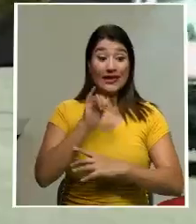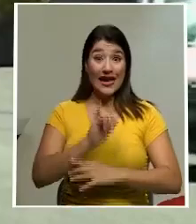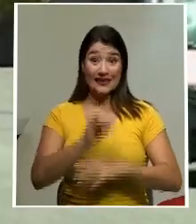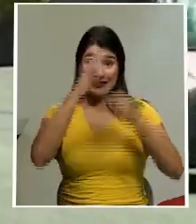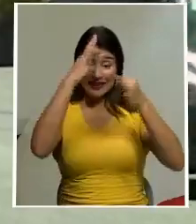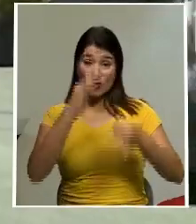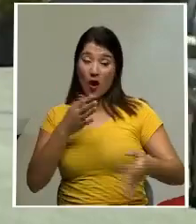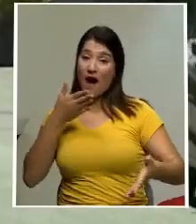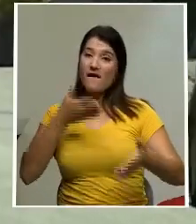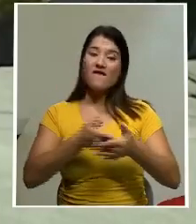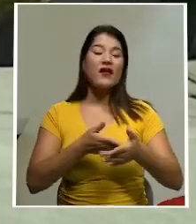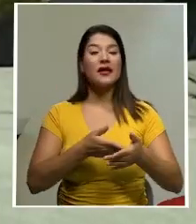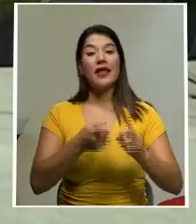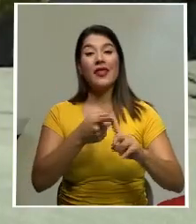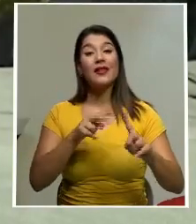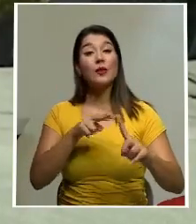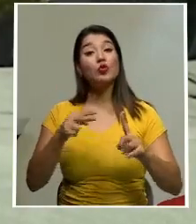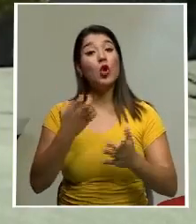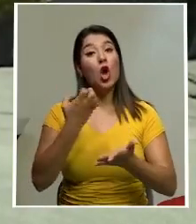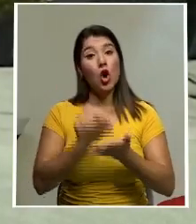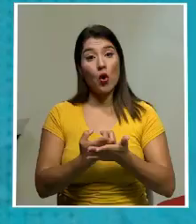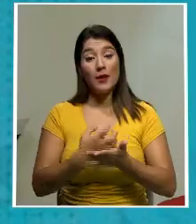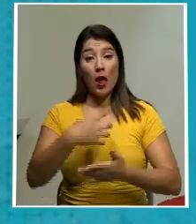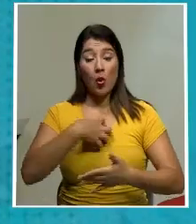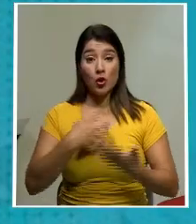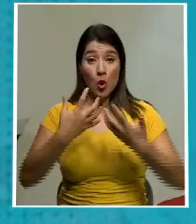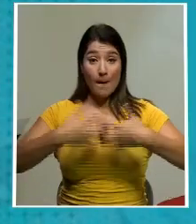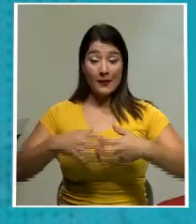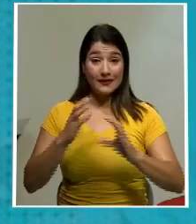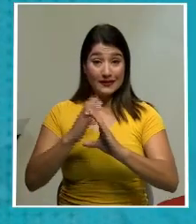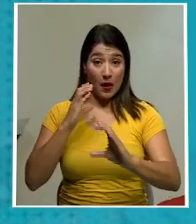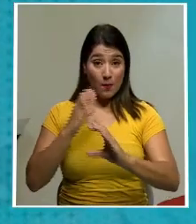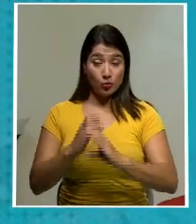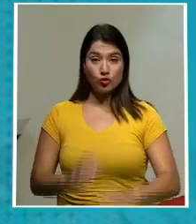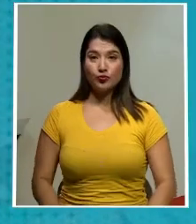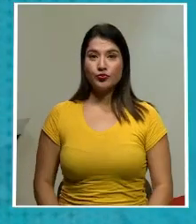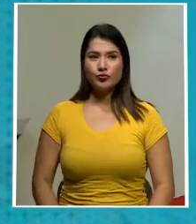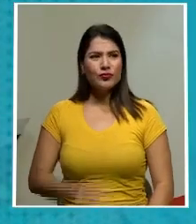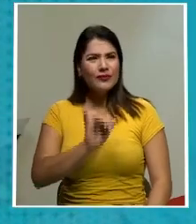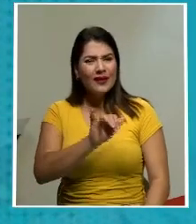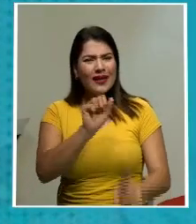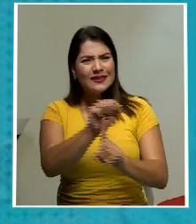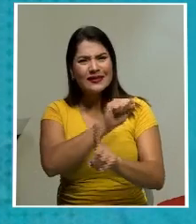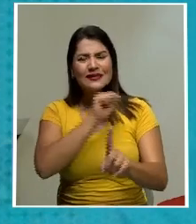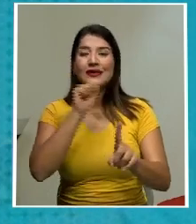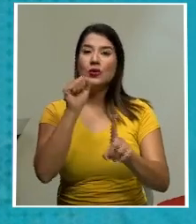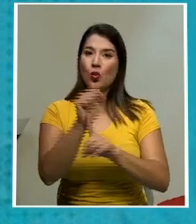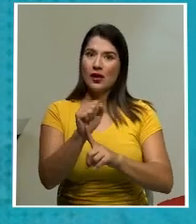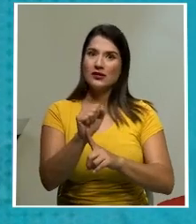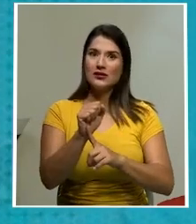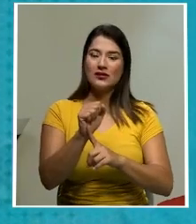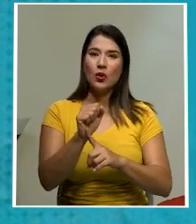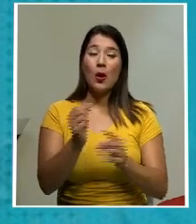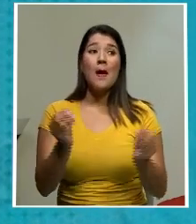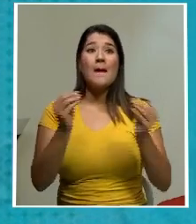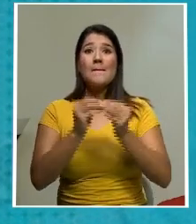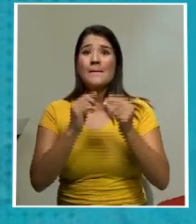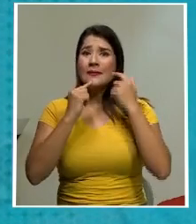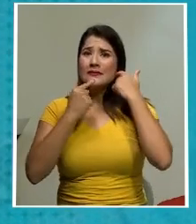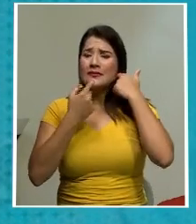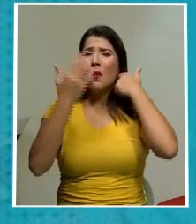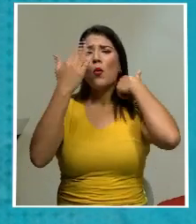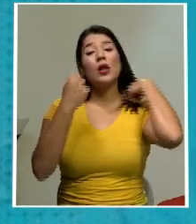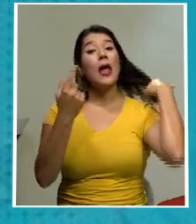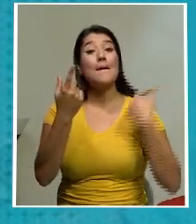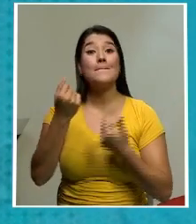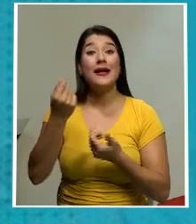golpea económicamente al sector. Esta es una situación que se agrava con los incrementos que hemos tenido del diésel y